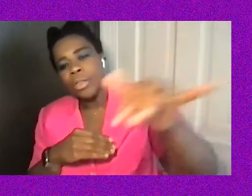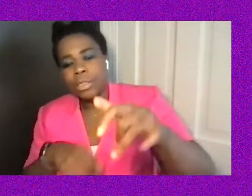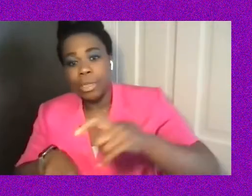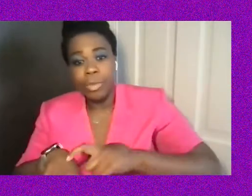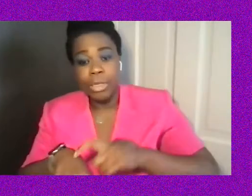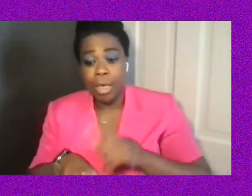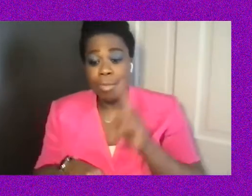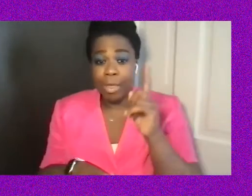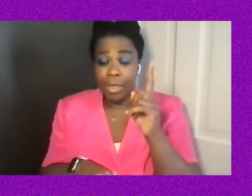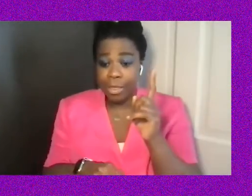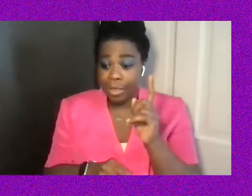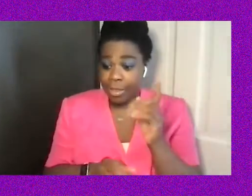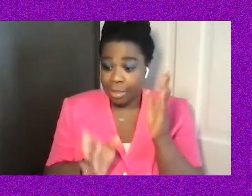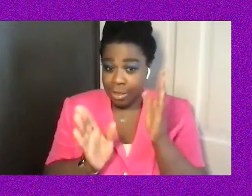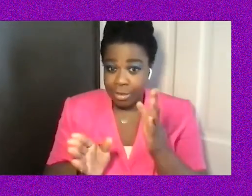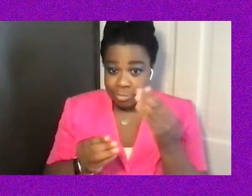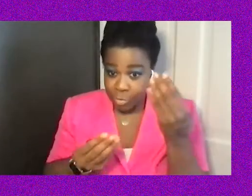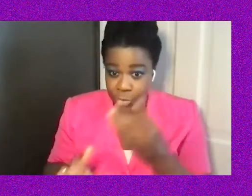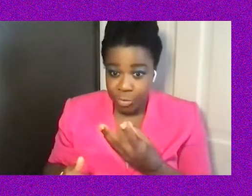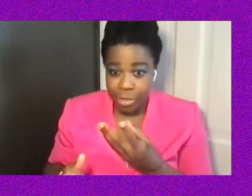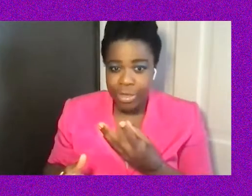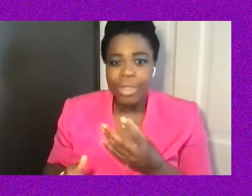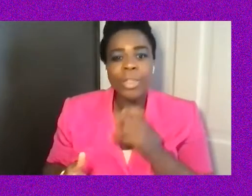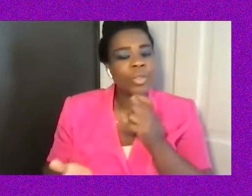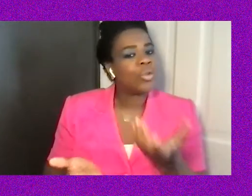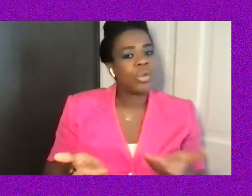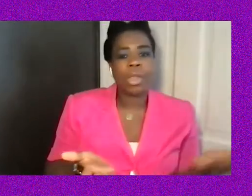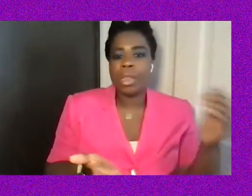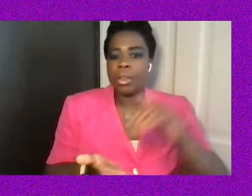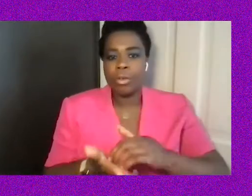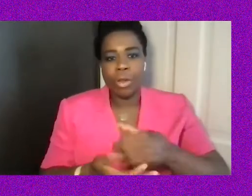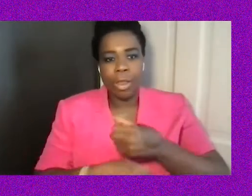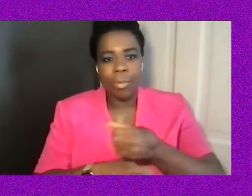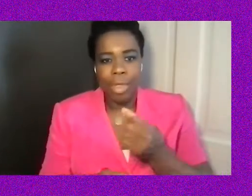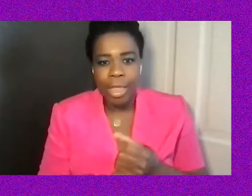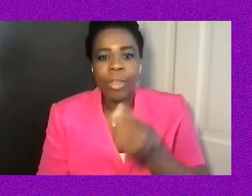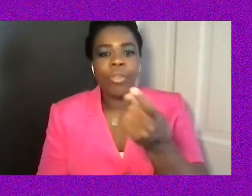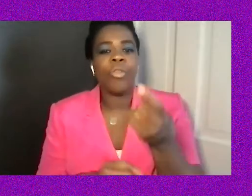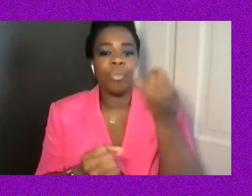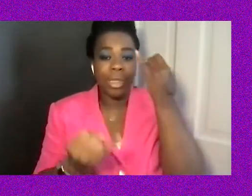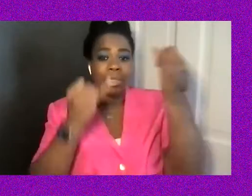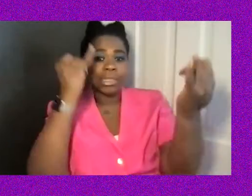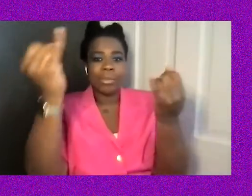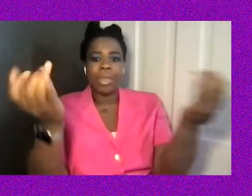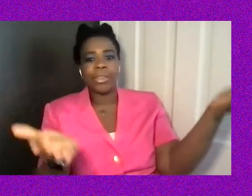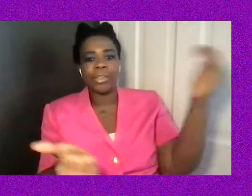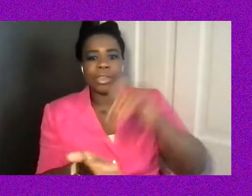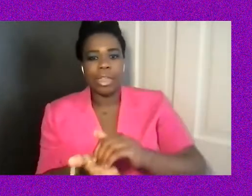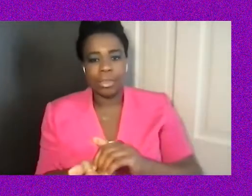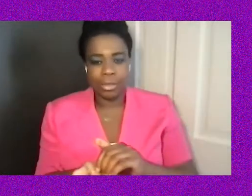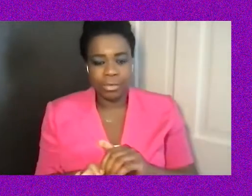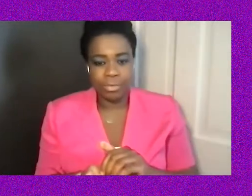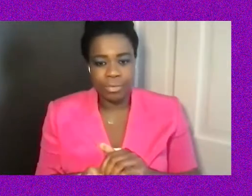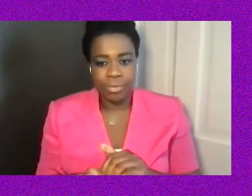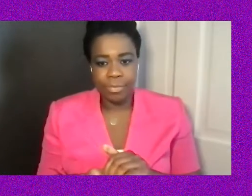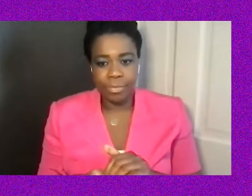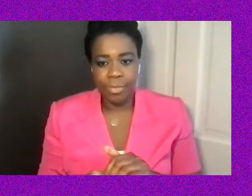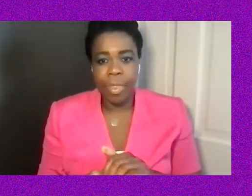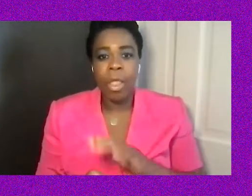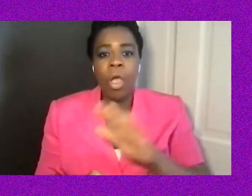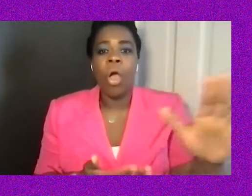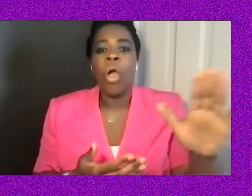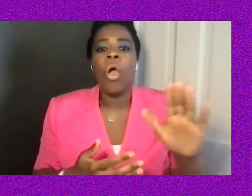ojos sobrepasó el tiempo. Una vez más me dijo, escucha, no hay que recrear, hay que